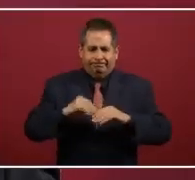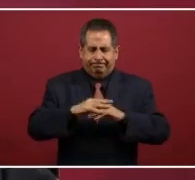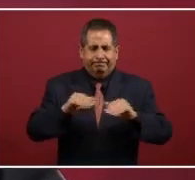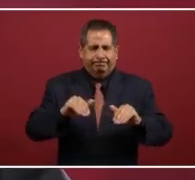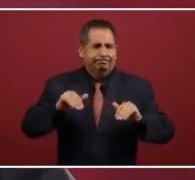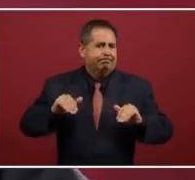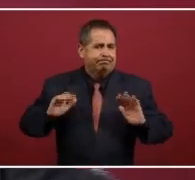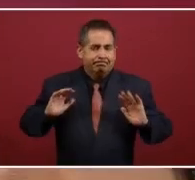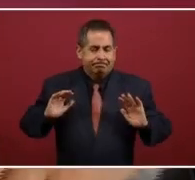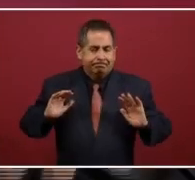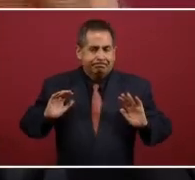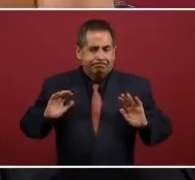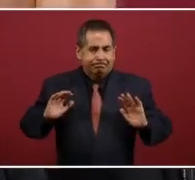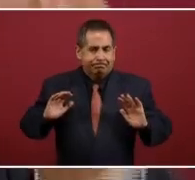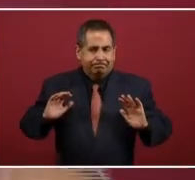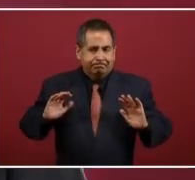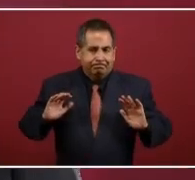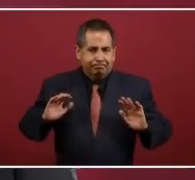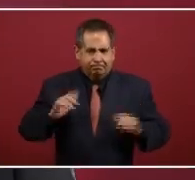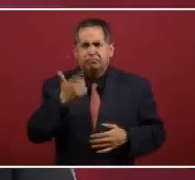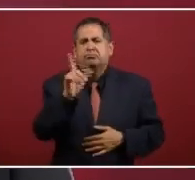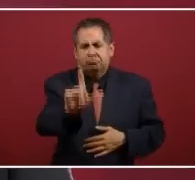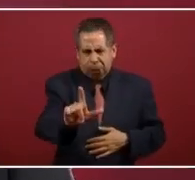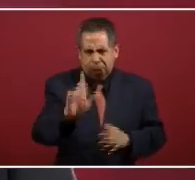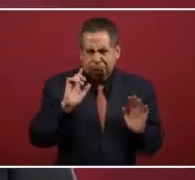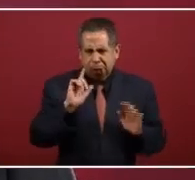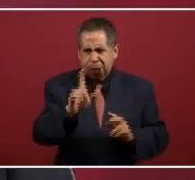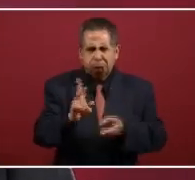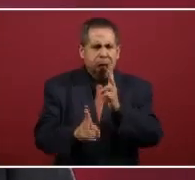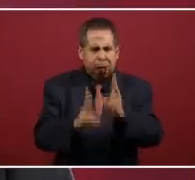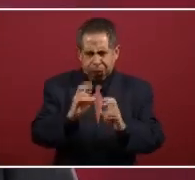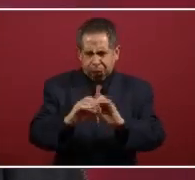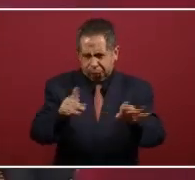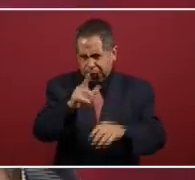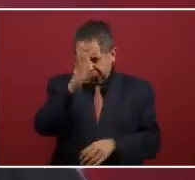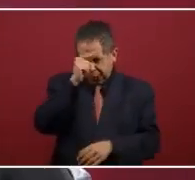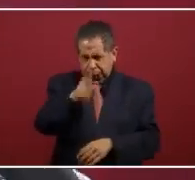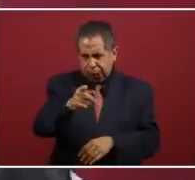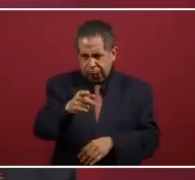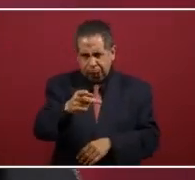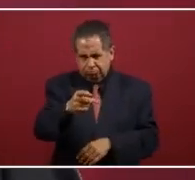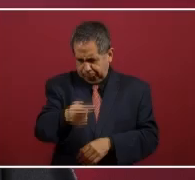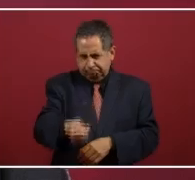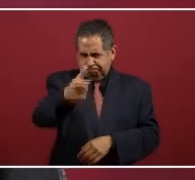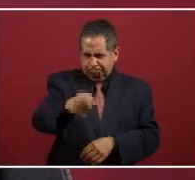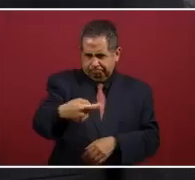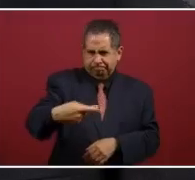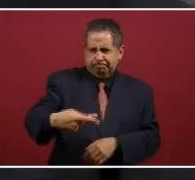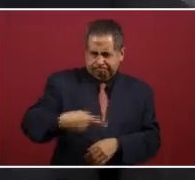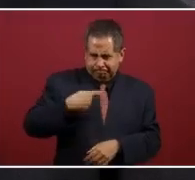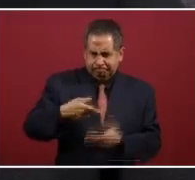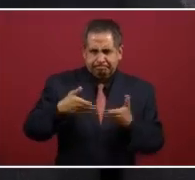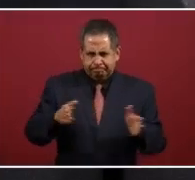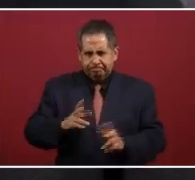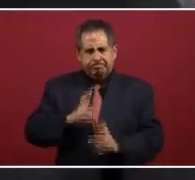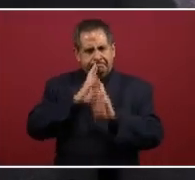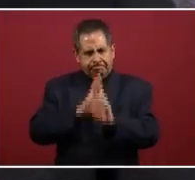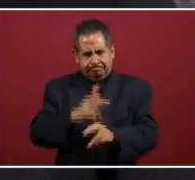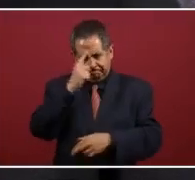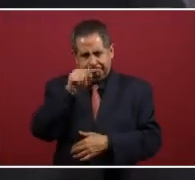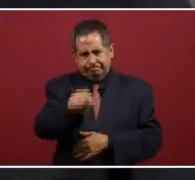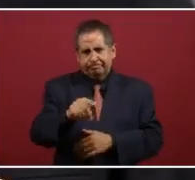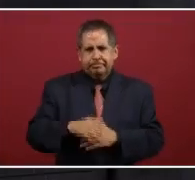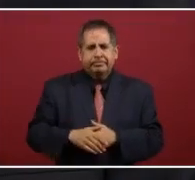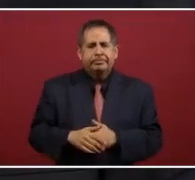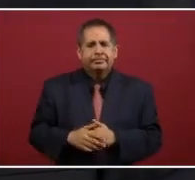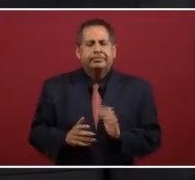El lunes hablamos, si te parece. Tú abres la sesión